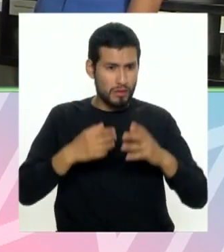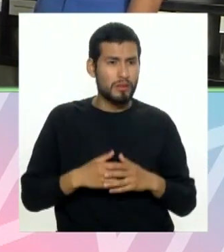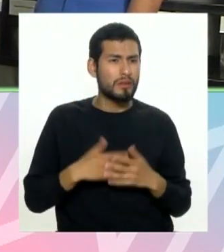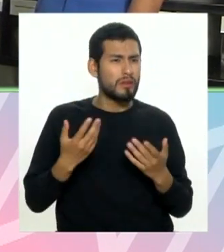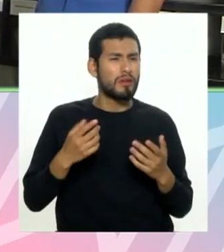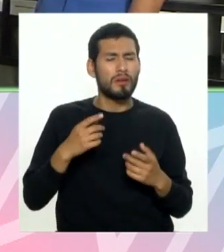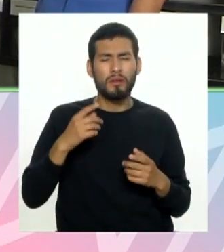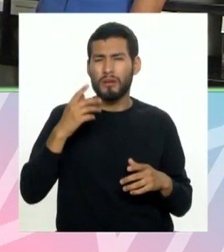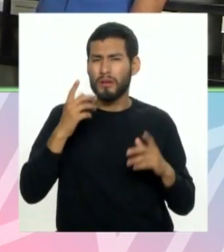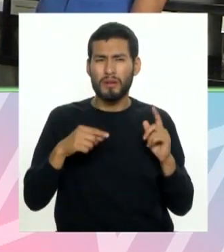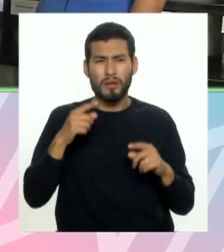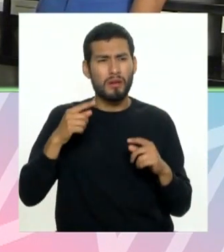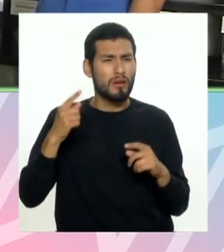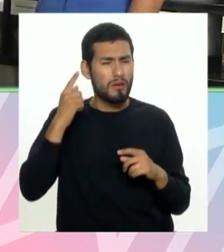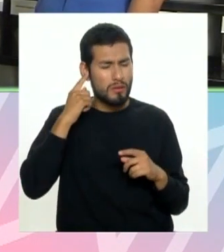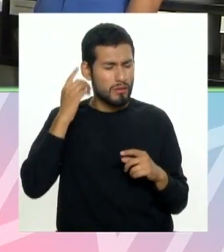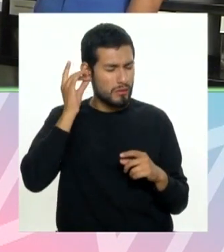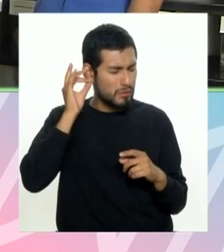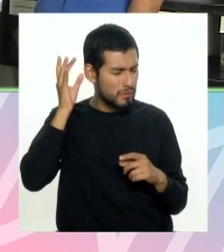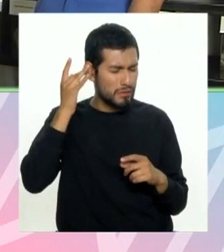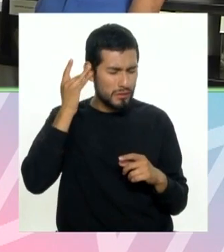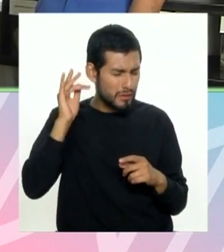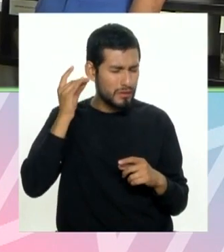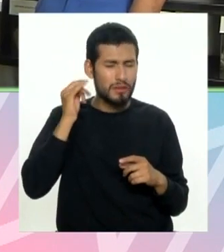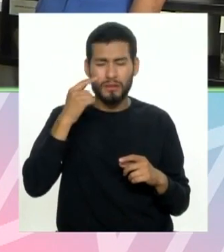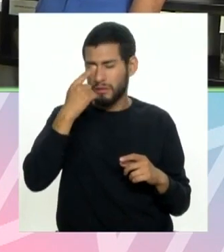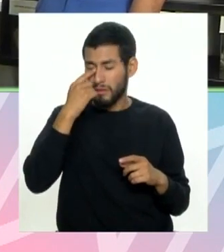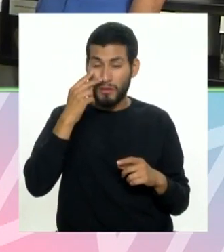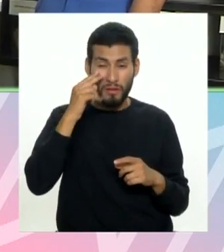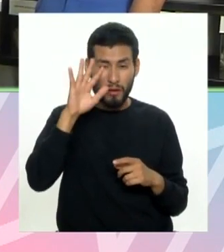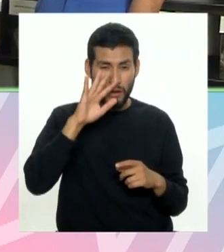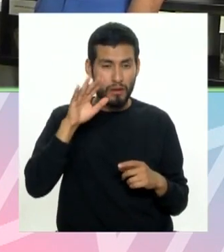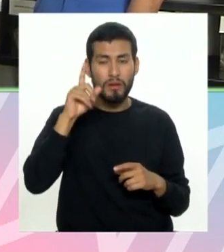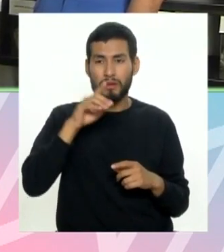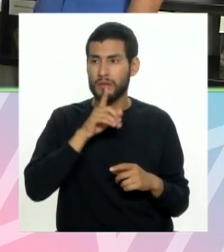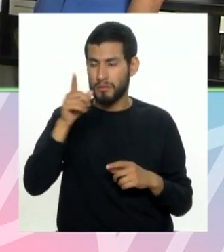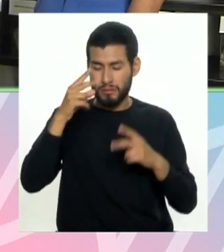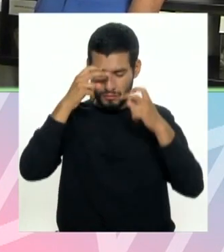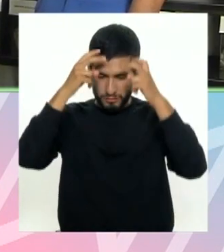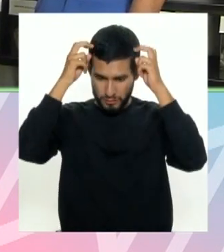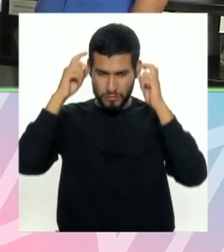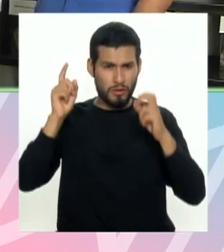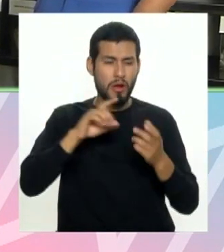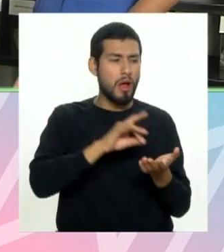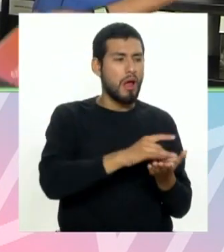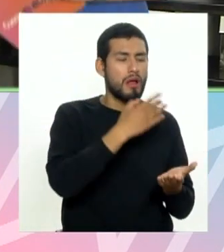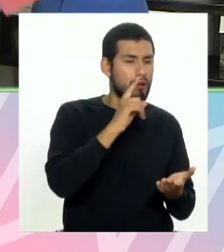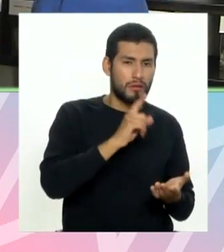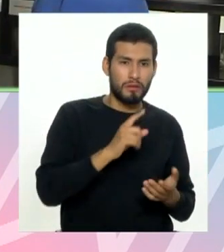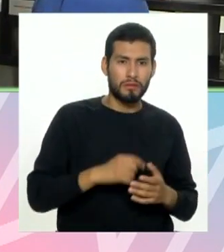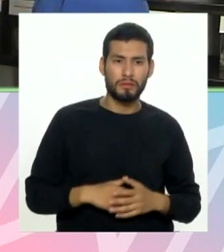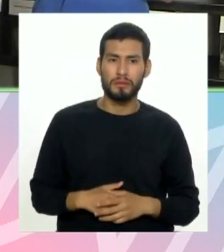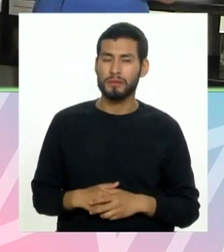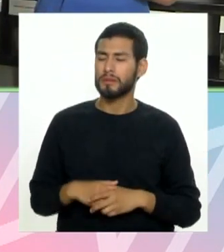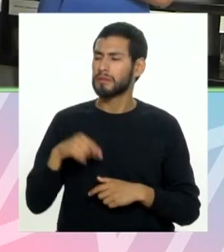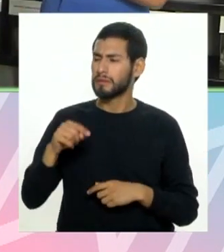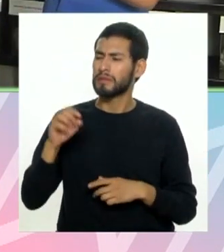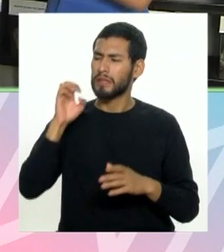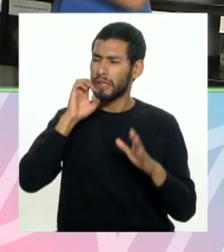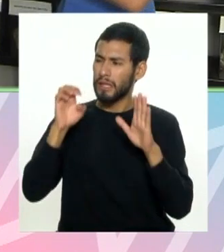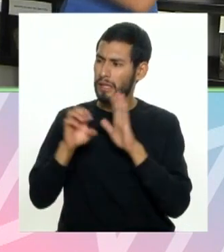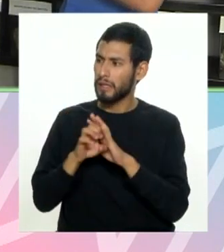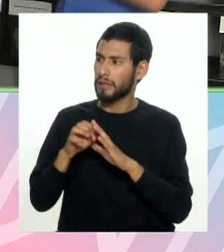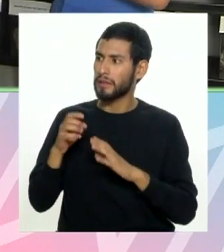tienen alguna alteración en el oído o en la vista, deben ir al neurólogo, no ir al farmacéutico. Aquí tenemos algunos